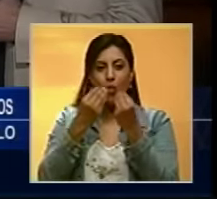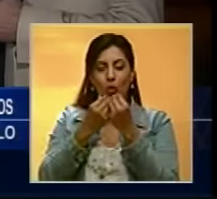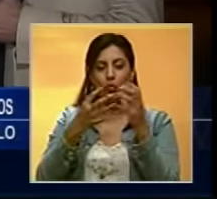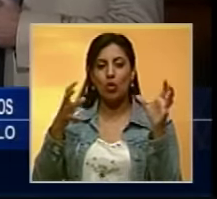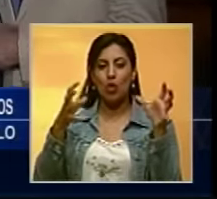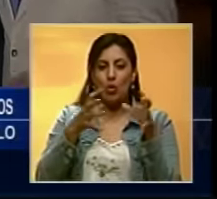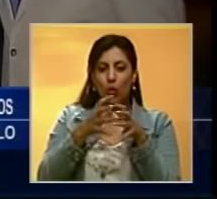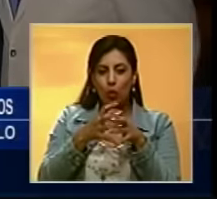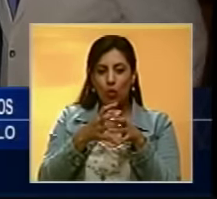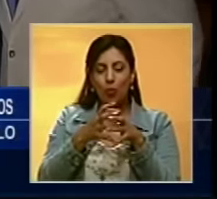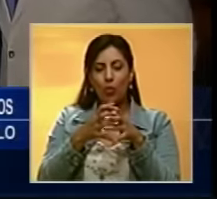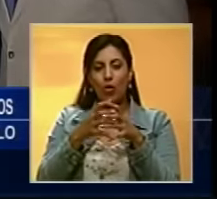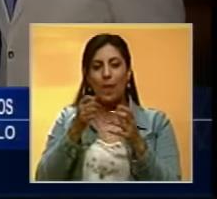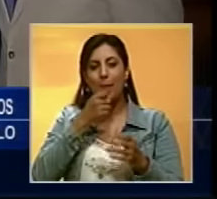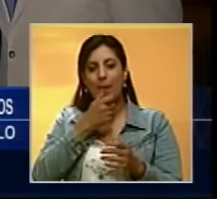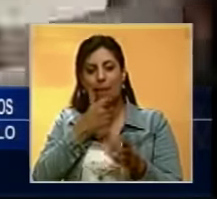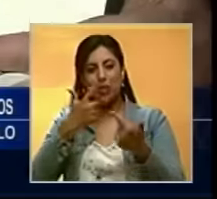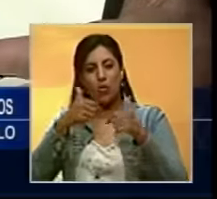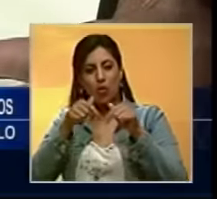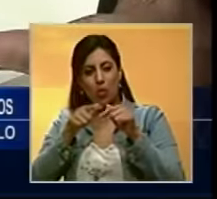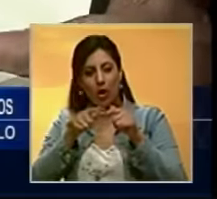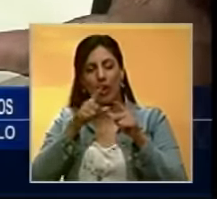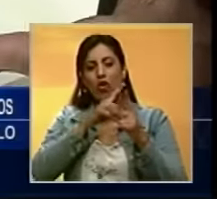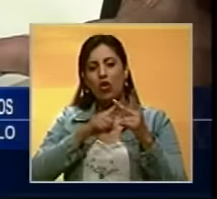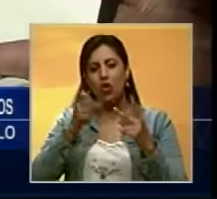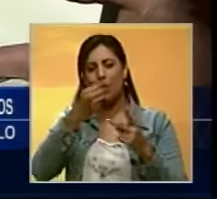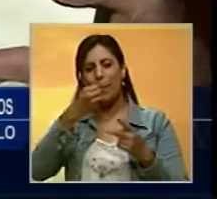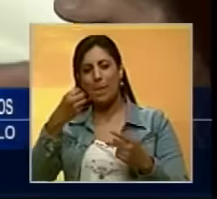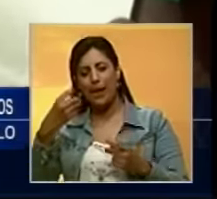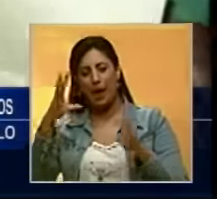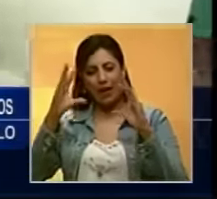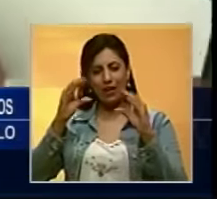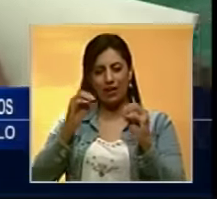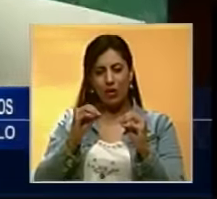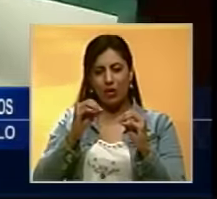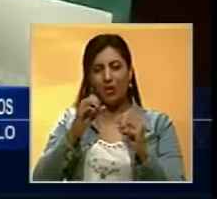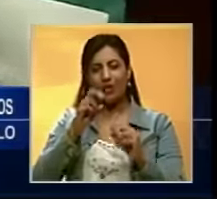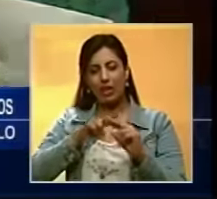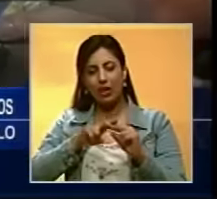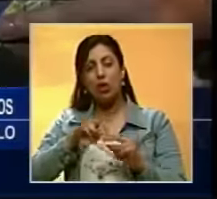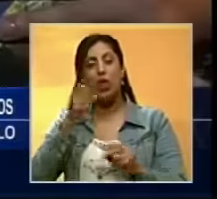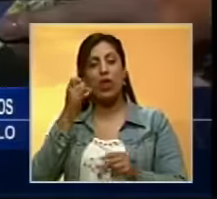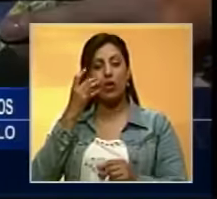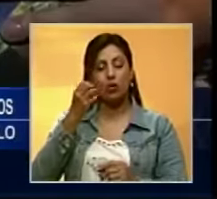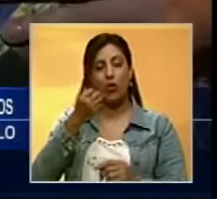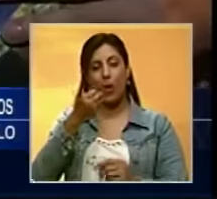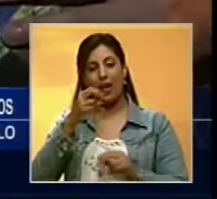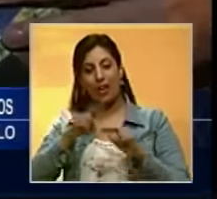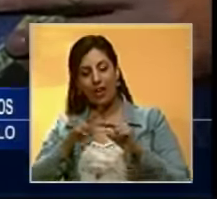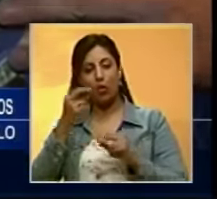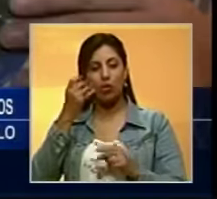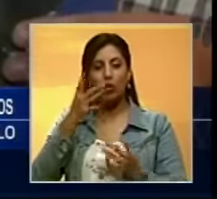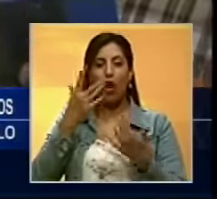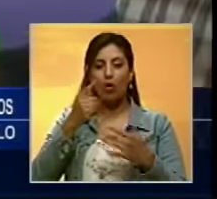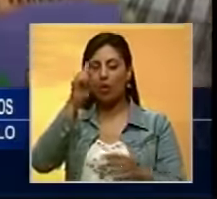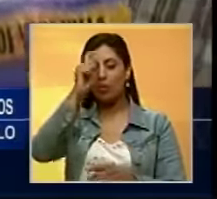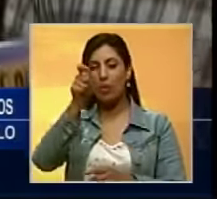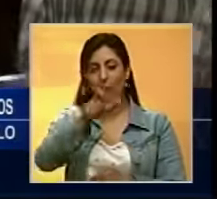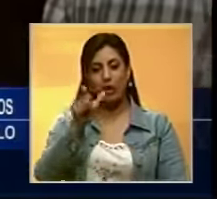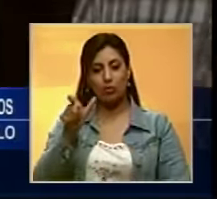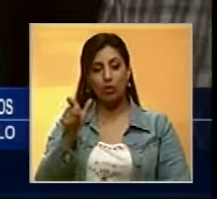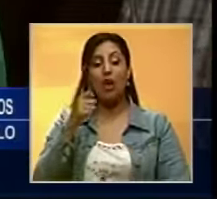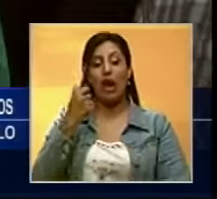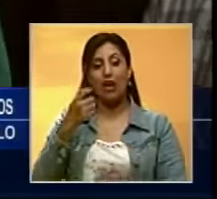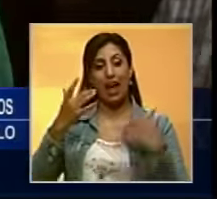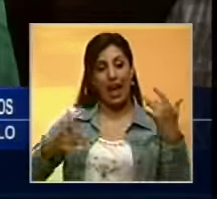bandas de vella da Costa y Black of Blue Heart Blue así como otros renombrados músicos venezolanos